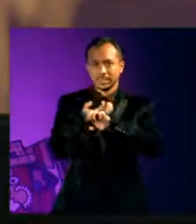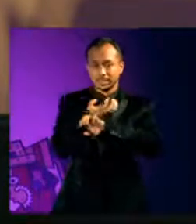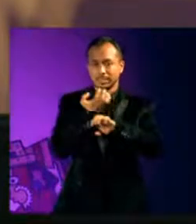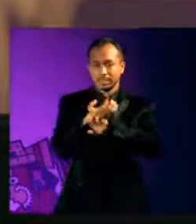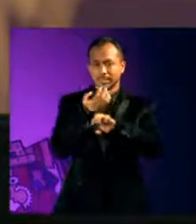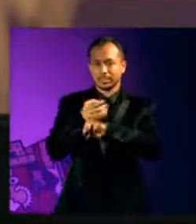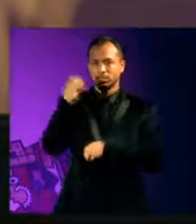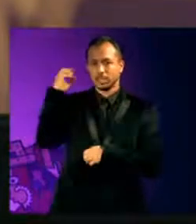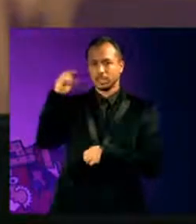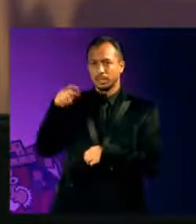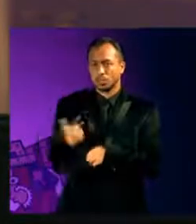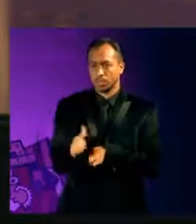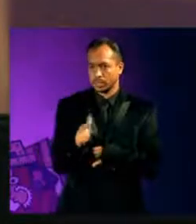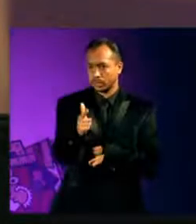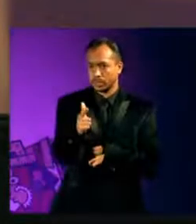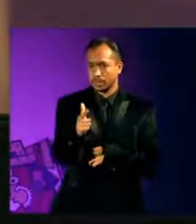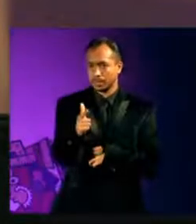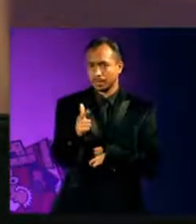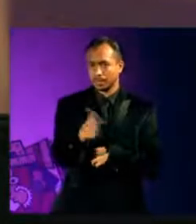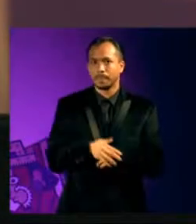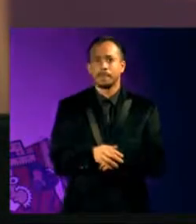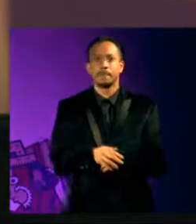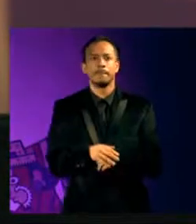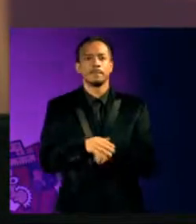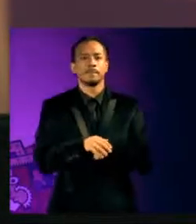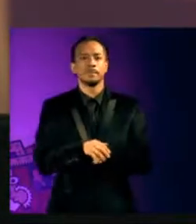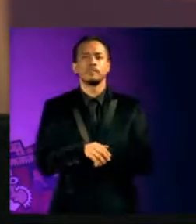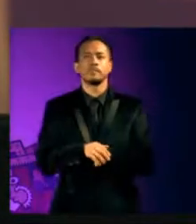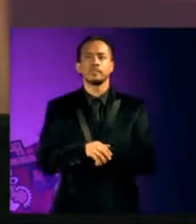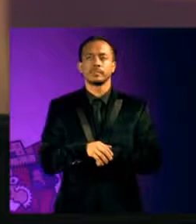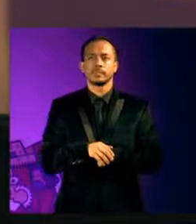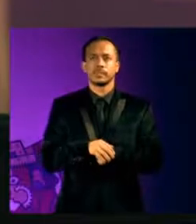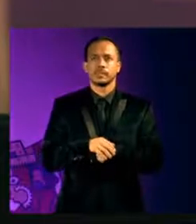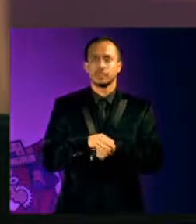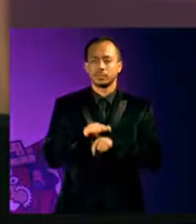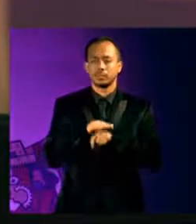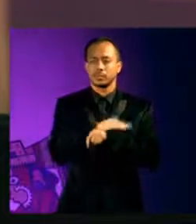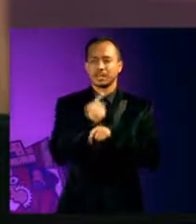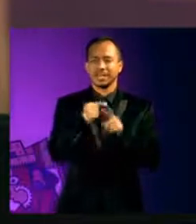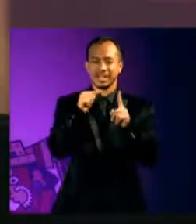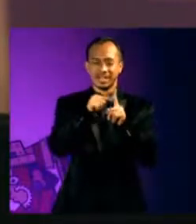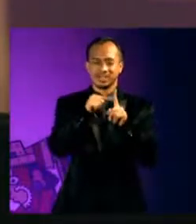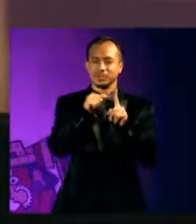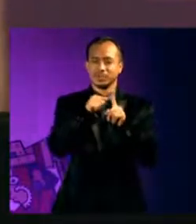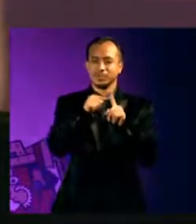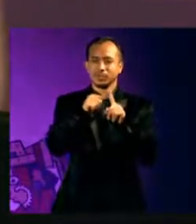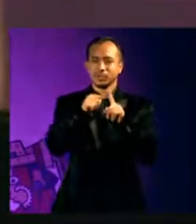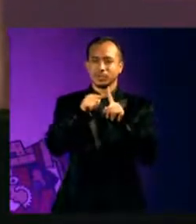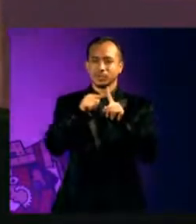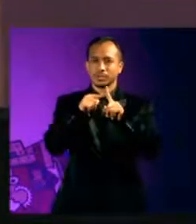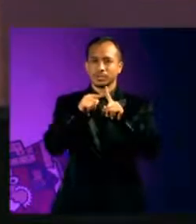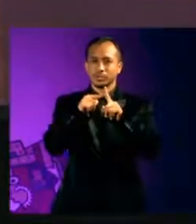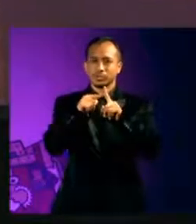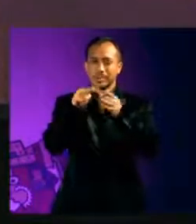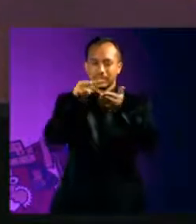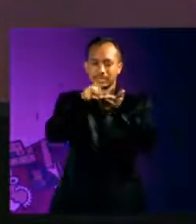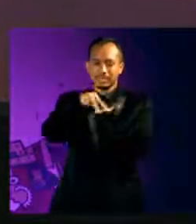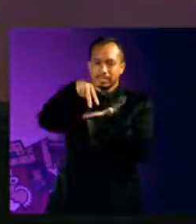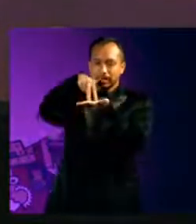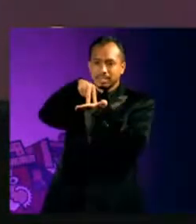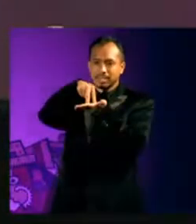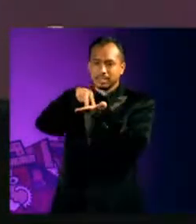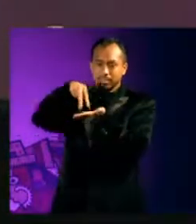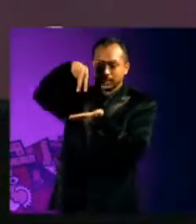se lanzó hasta una boya el como en un sprint nadando y